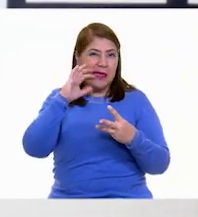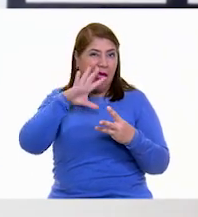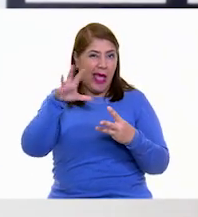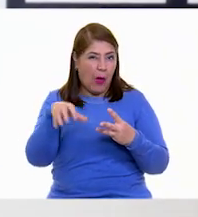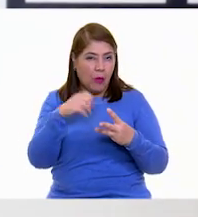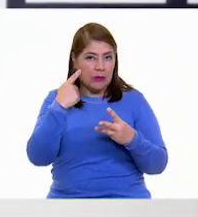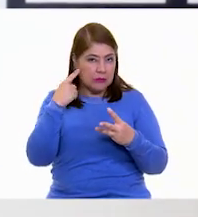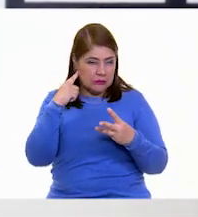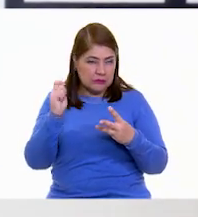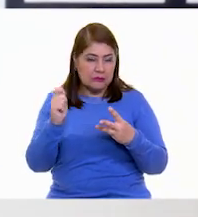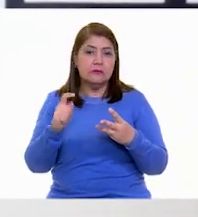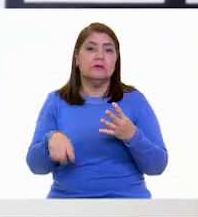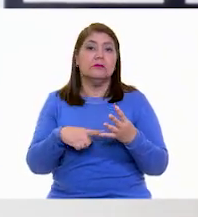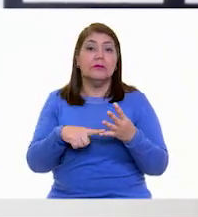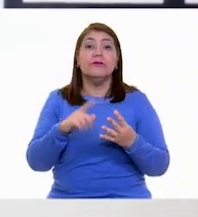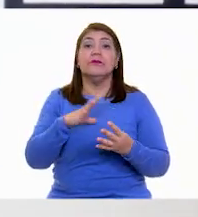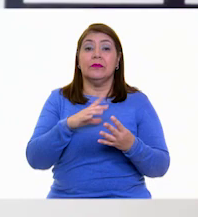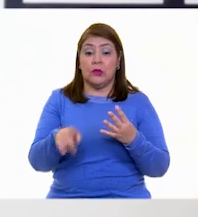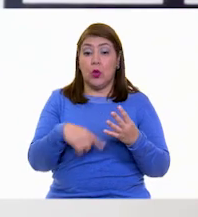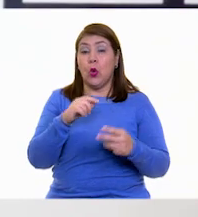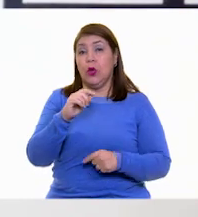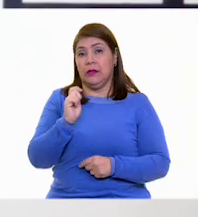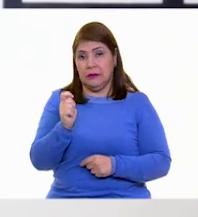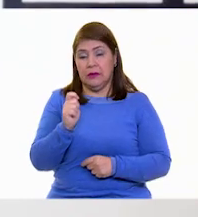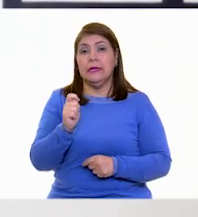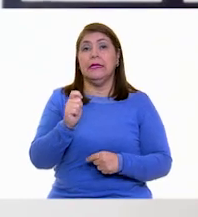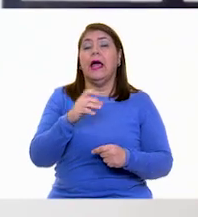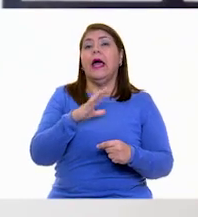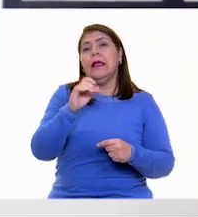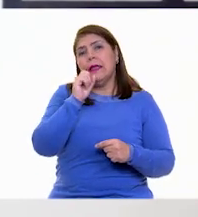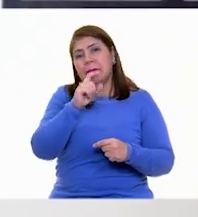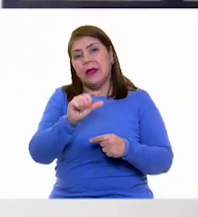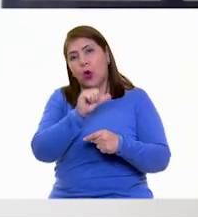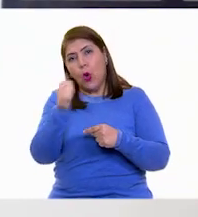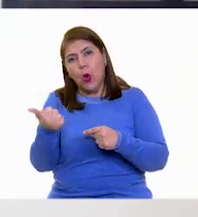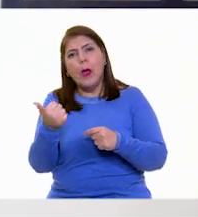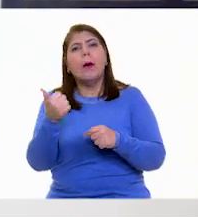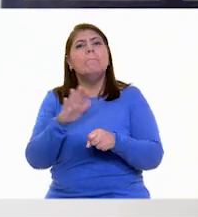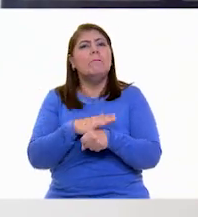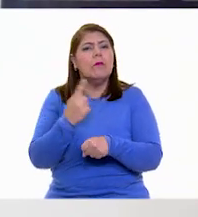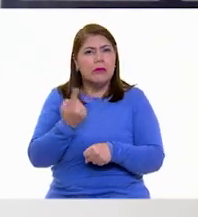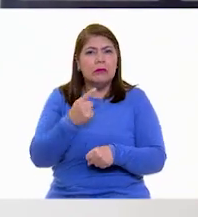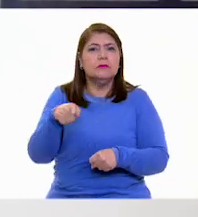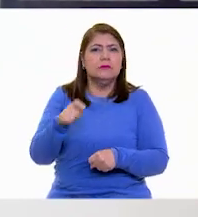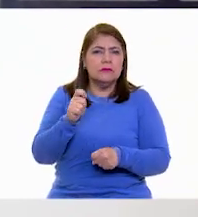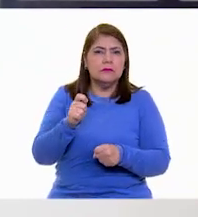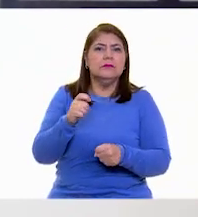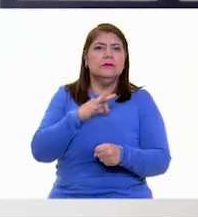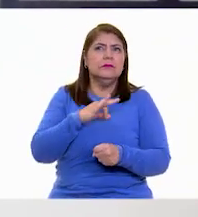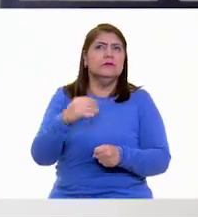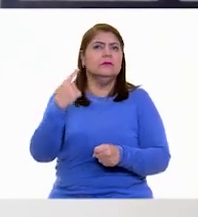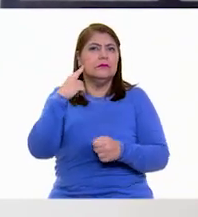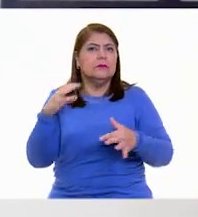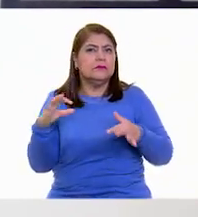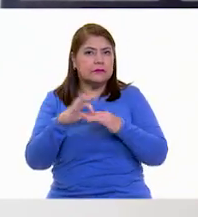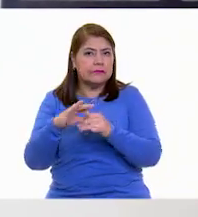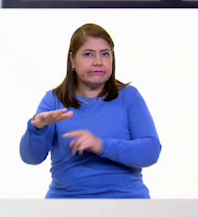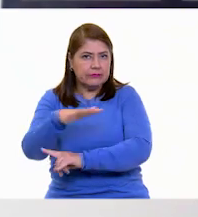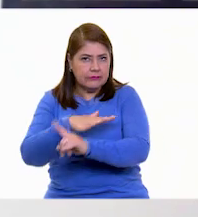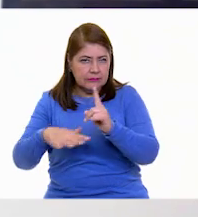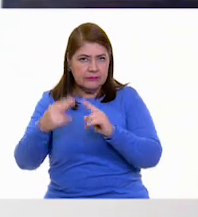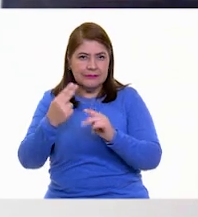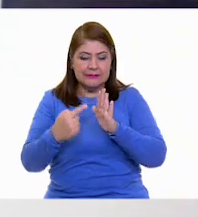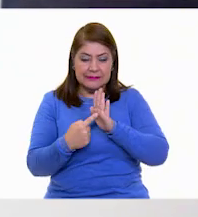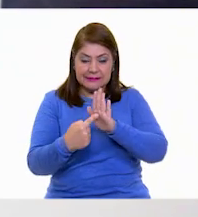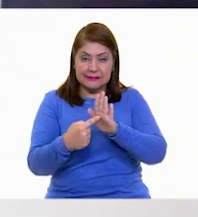miau. La segunda razón justamente es para acercarnos al mundo real. No olvides la importancia de